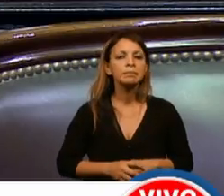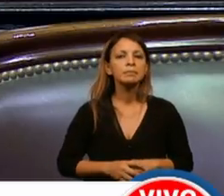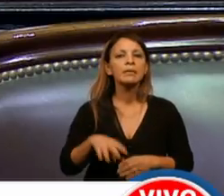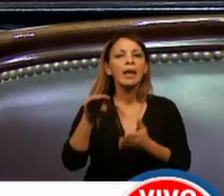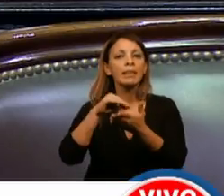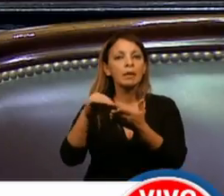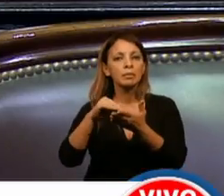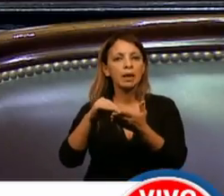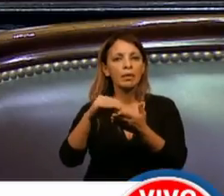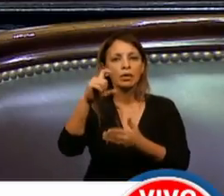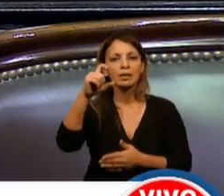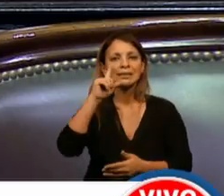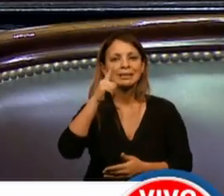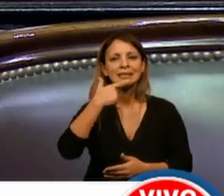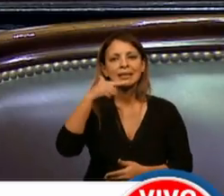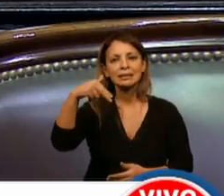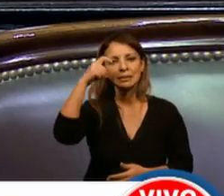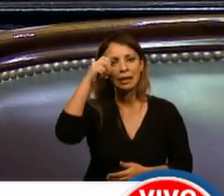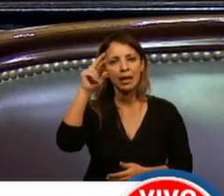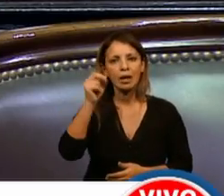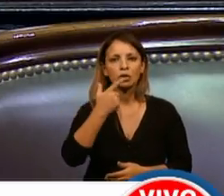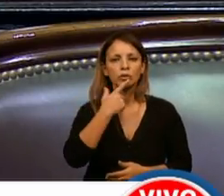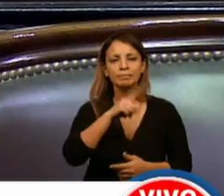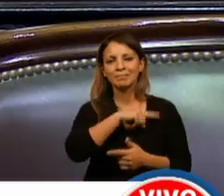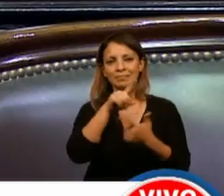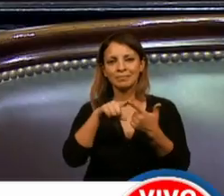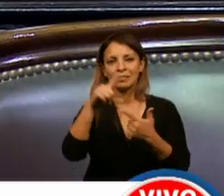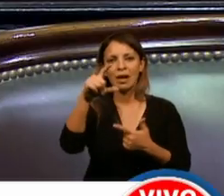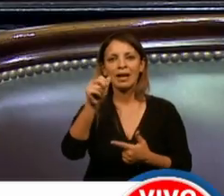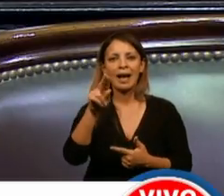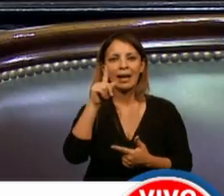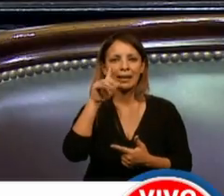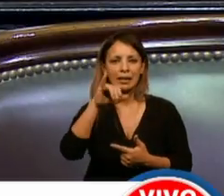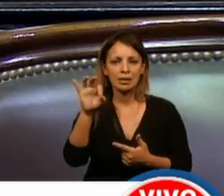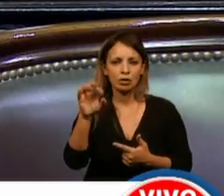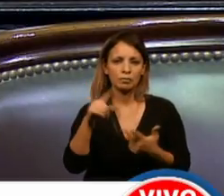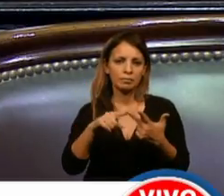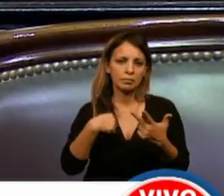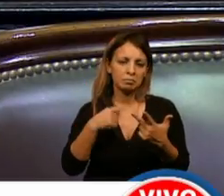carlos dinero como la diputada mabel carrizo y quién habla